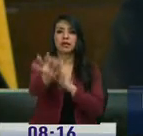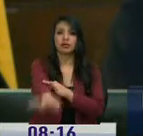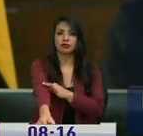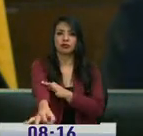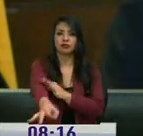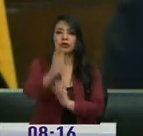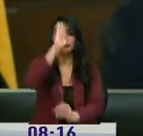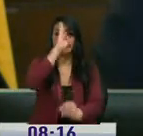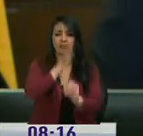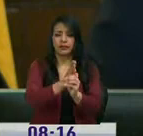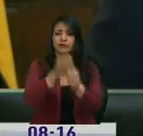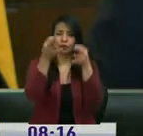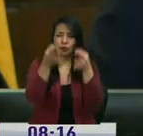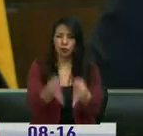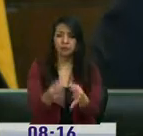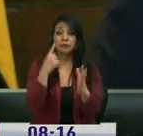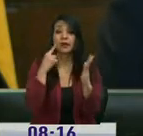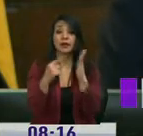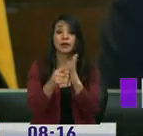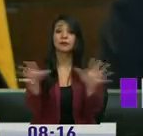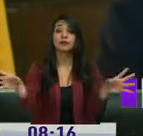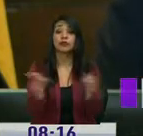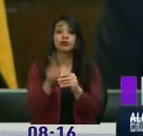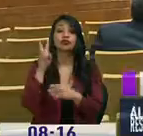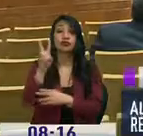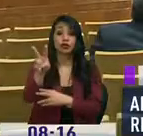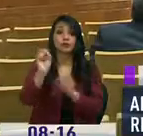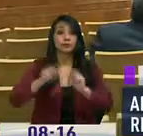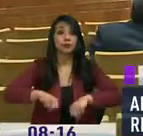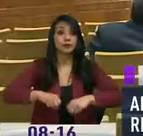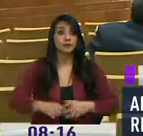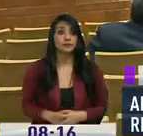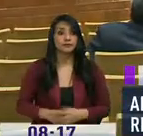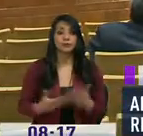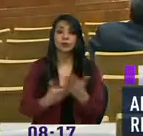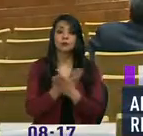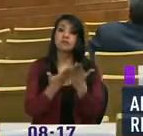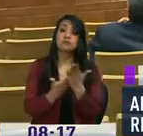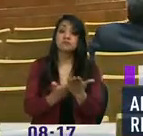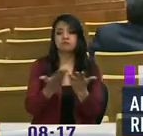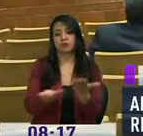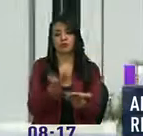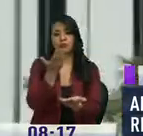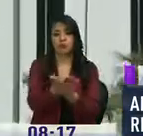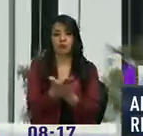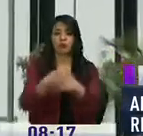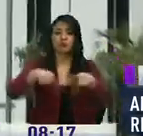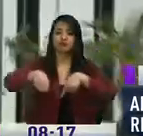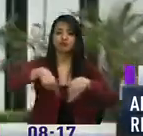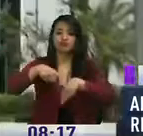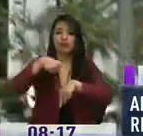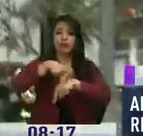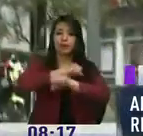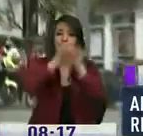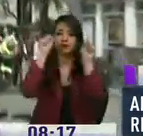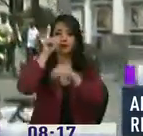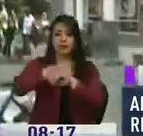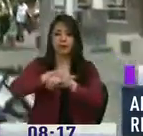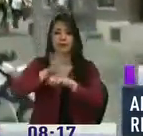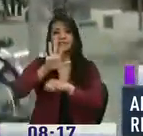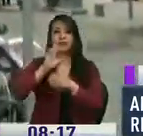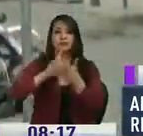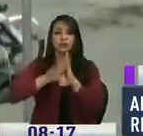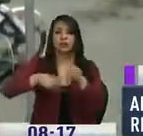que ya lo hemos cumplido, por ejemplo, en el sistema trolebús. El nuevo modelo propone que las frecuencias en hora pico tengan intervalos de hasta